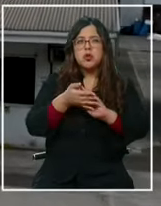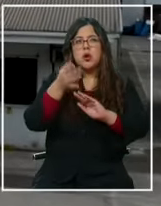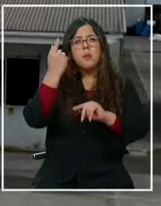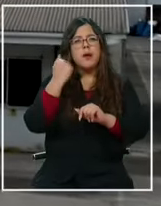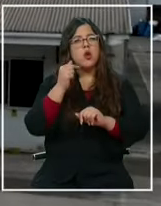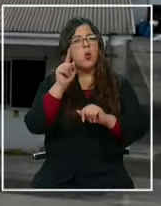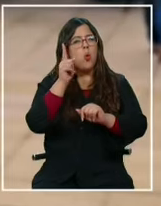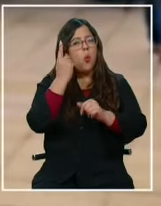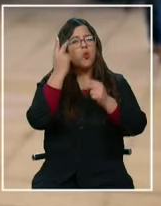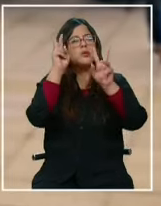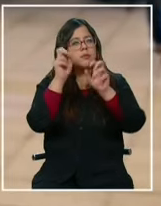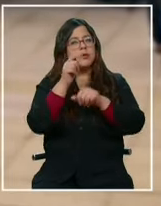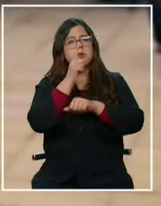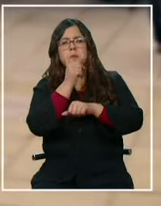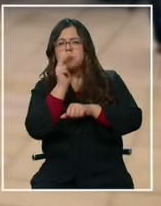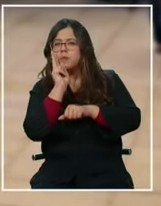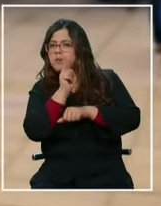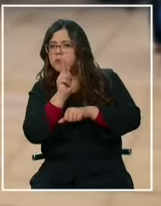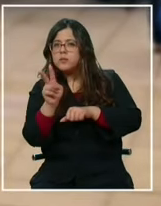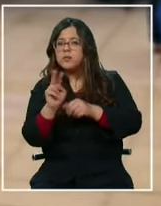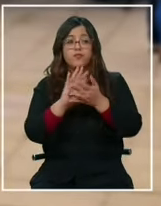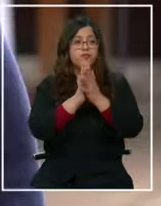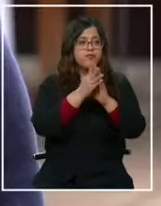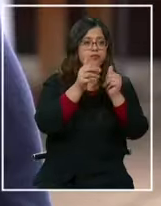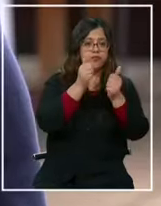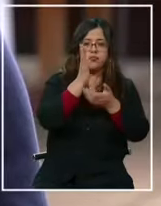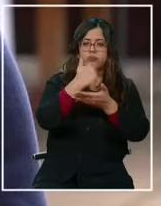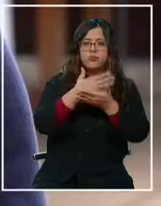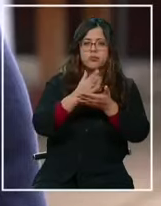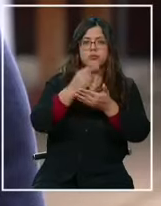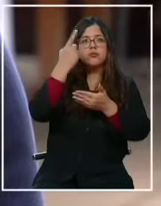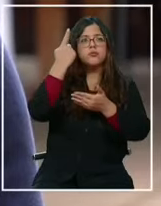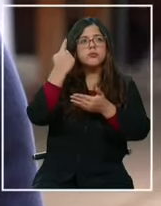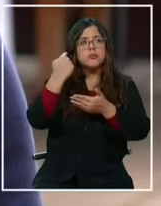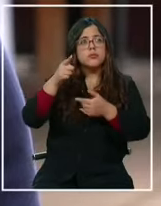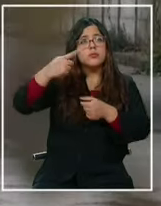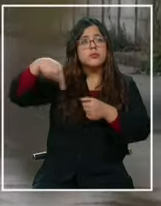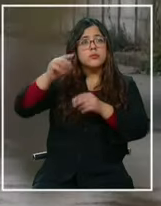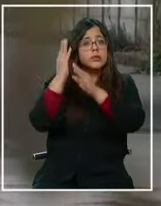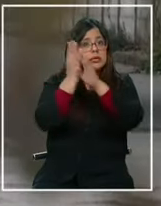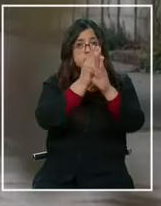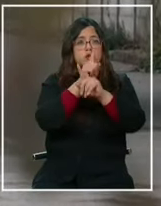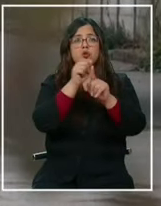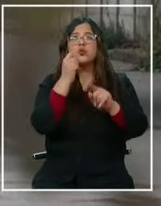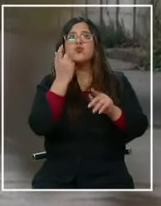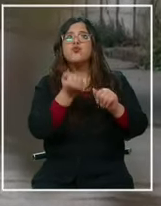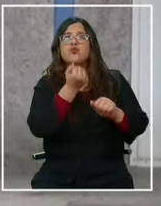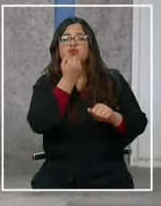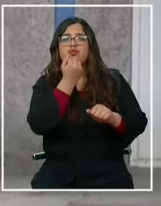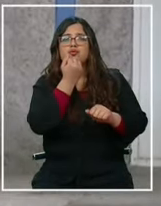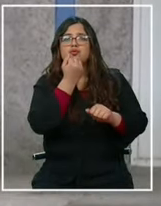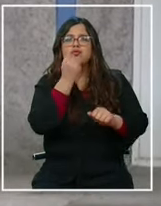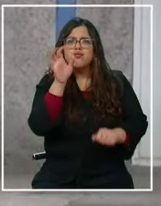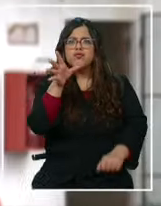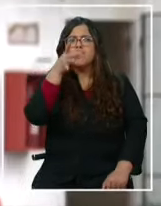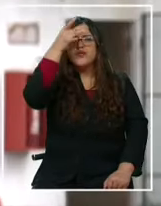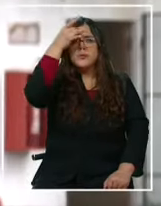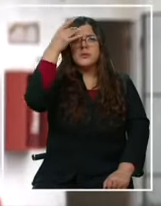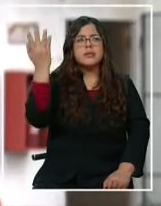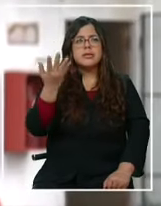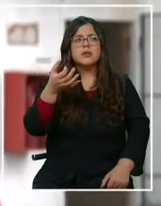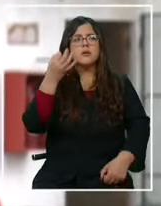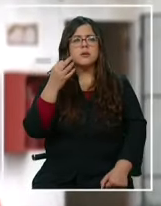un detalle. Estaba todo tan bien elaborado, pero lo que no pudieron ocultar y cuál fue el mayor error que nosotros descubrimos fue